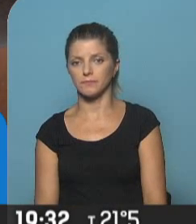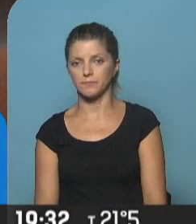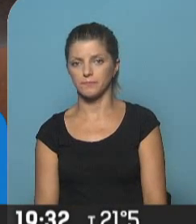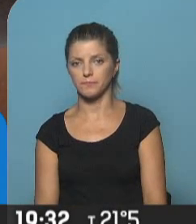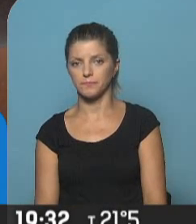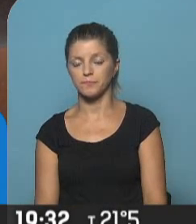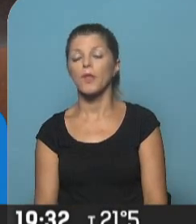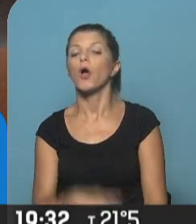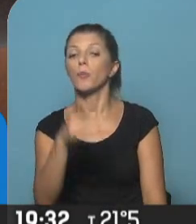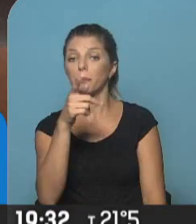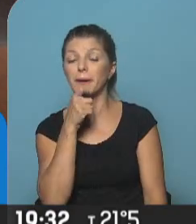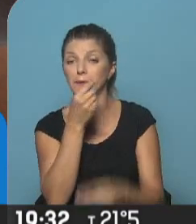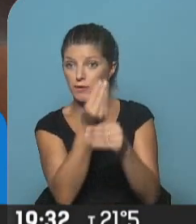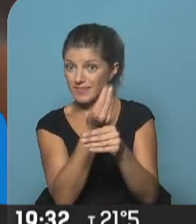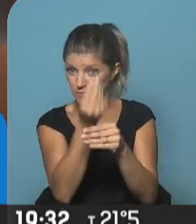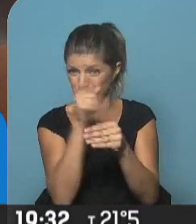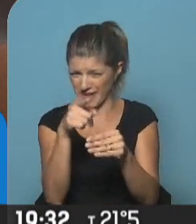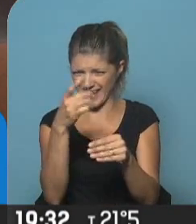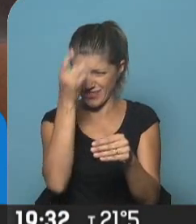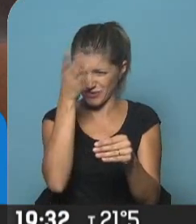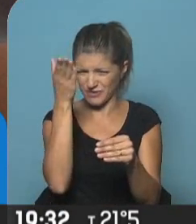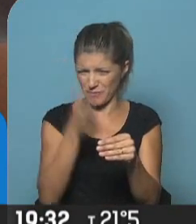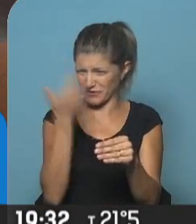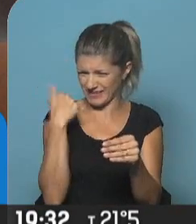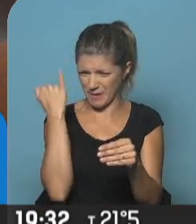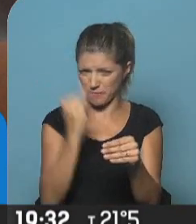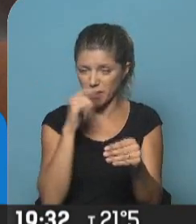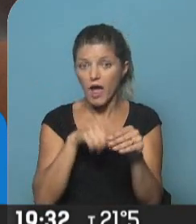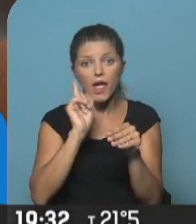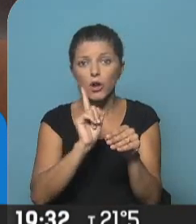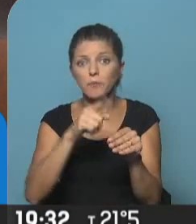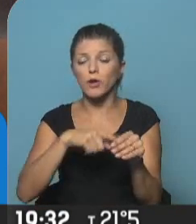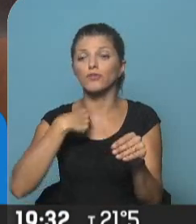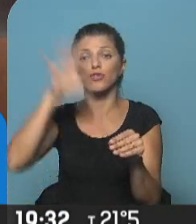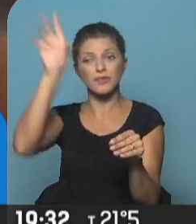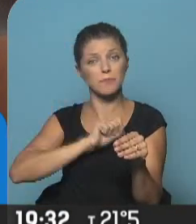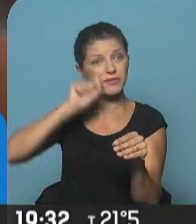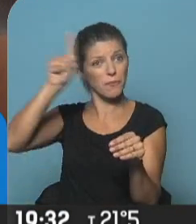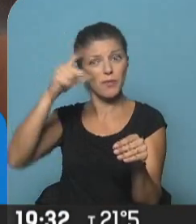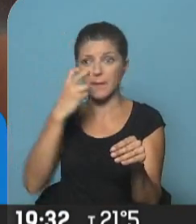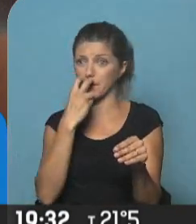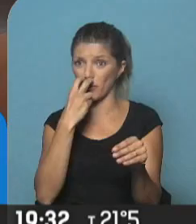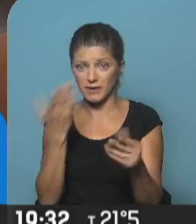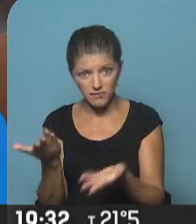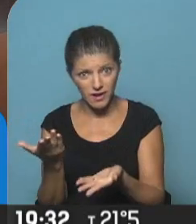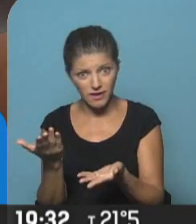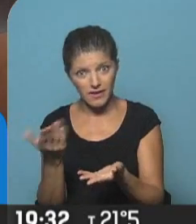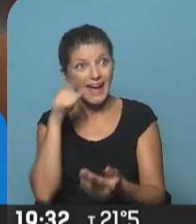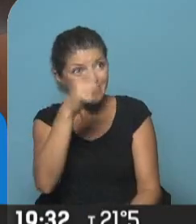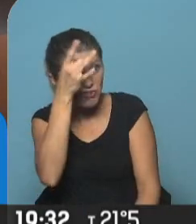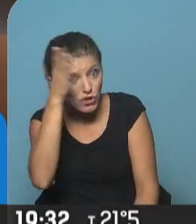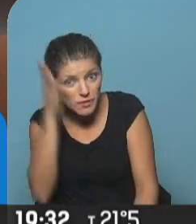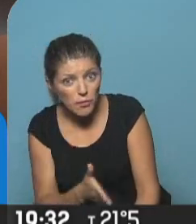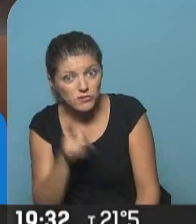mantener encendida una llama, es lo mismo que la Argentina importa de Bolivia. Exacto, sumado todo ese 12%. Todo ese 12%